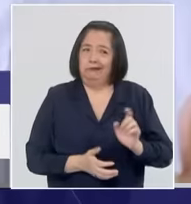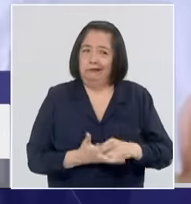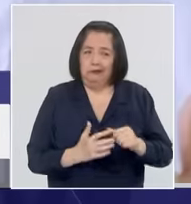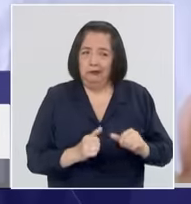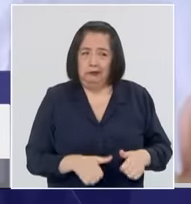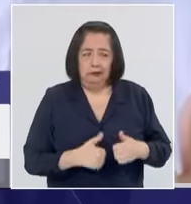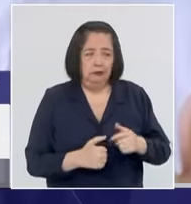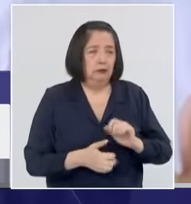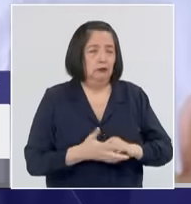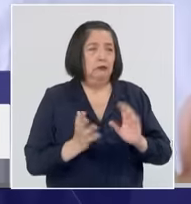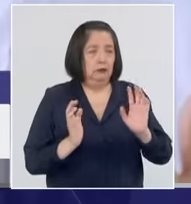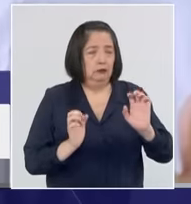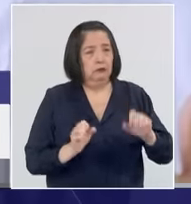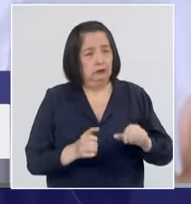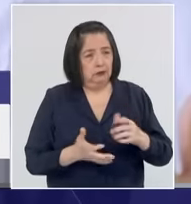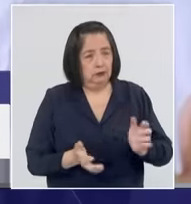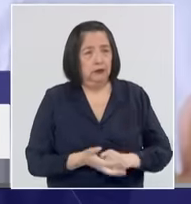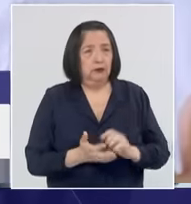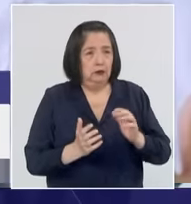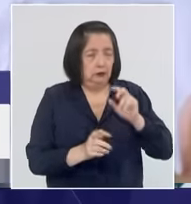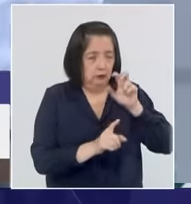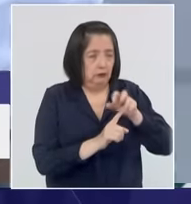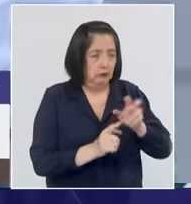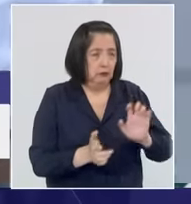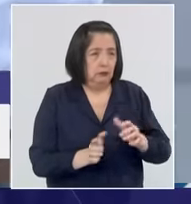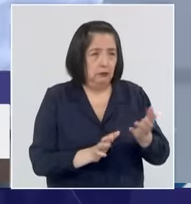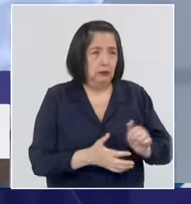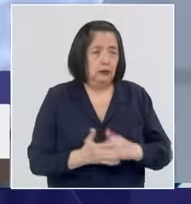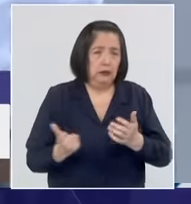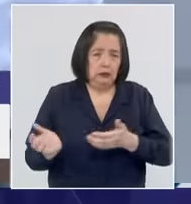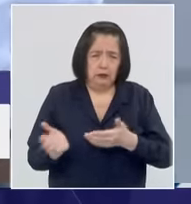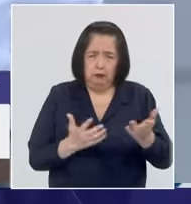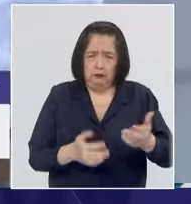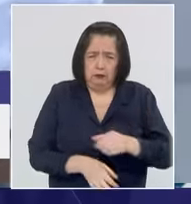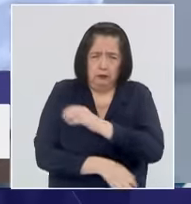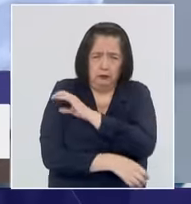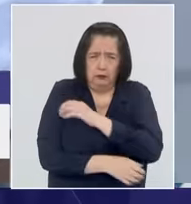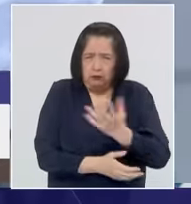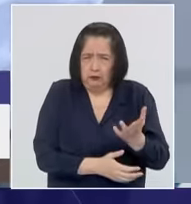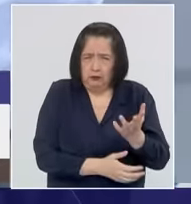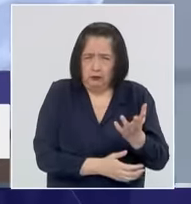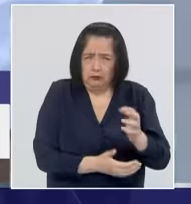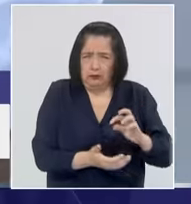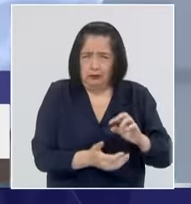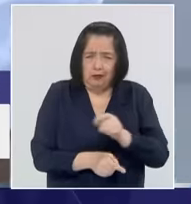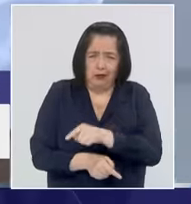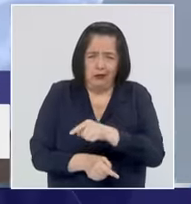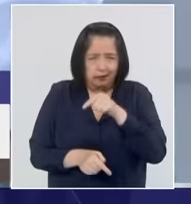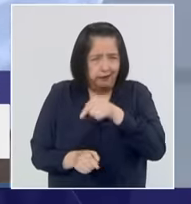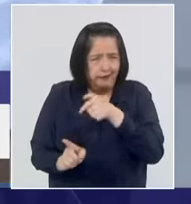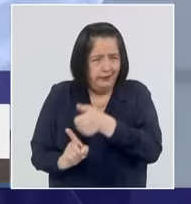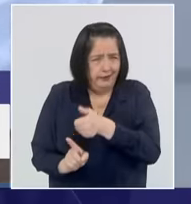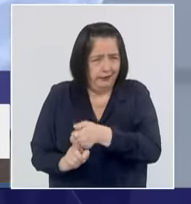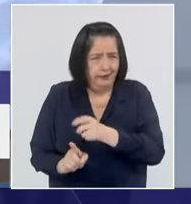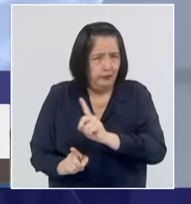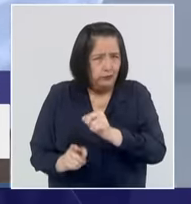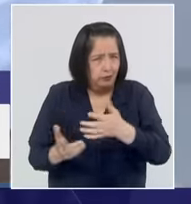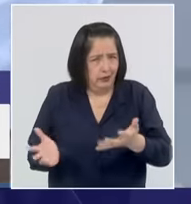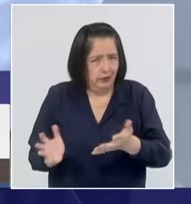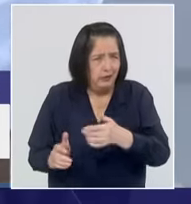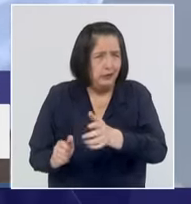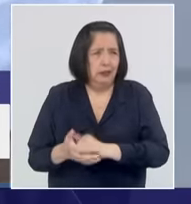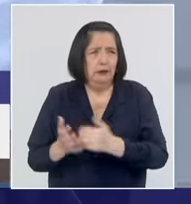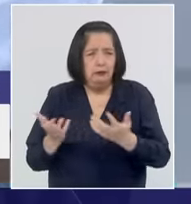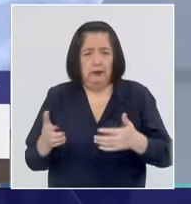que finalmente fue el desenlace que vimos. Si la trasladaron a otra clínica, se entiende que en esta clínica no había suficientes elementos